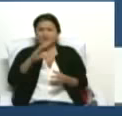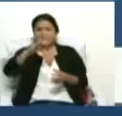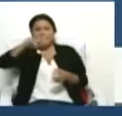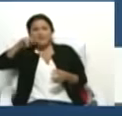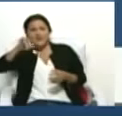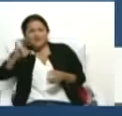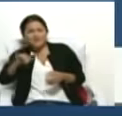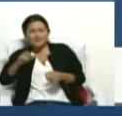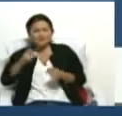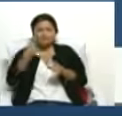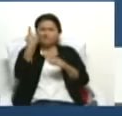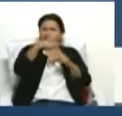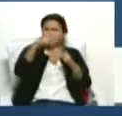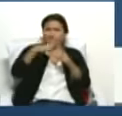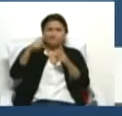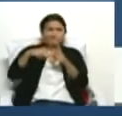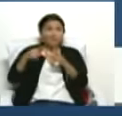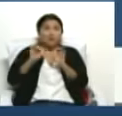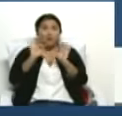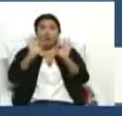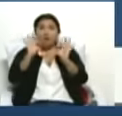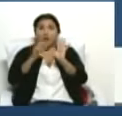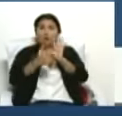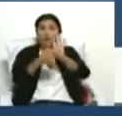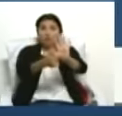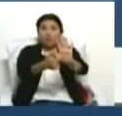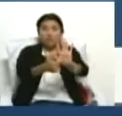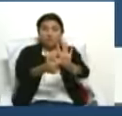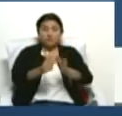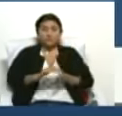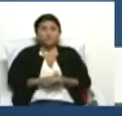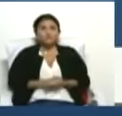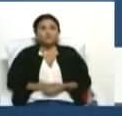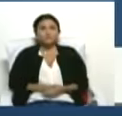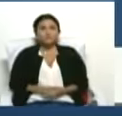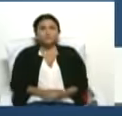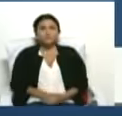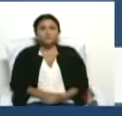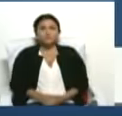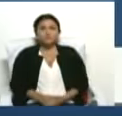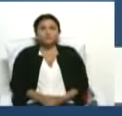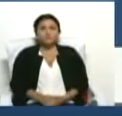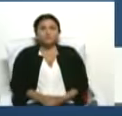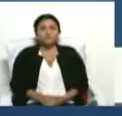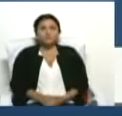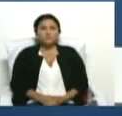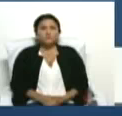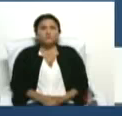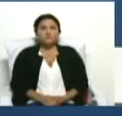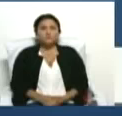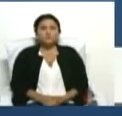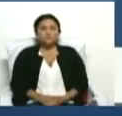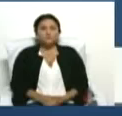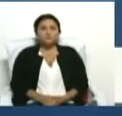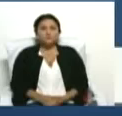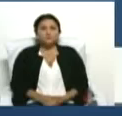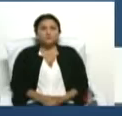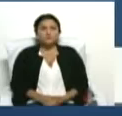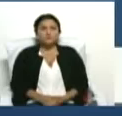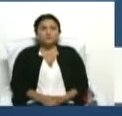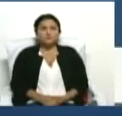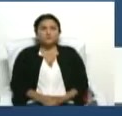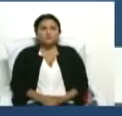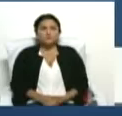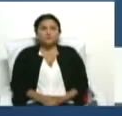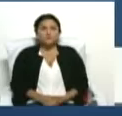órganos supuestamente encargados de velar por los derechos humanos, revelan o expresan antecedentes como este de terrorismo de Estado.